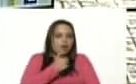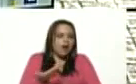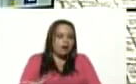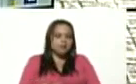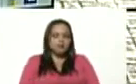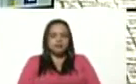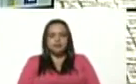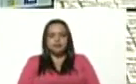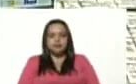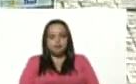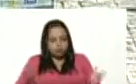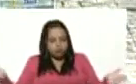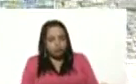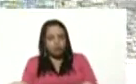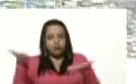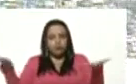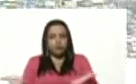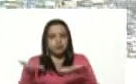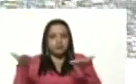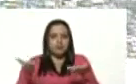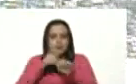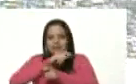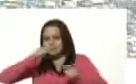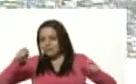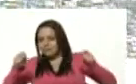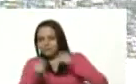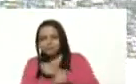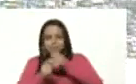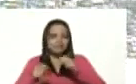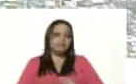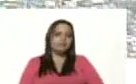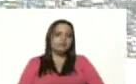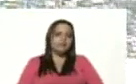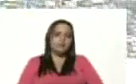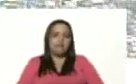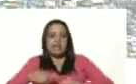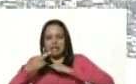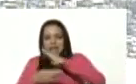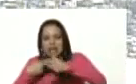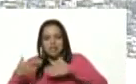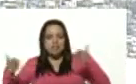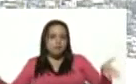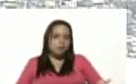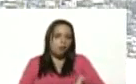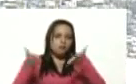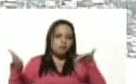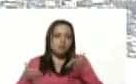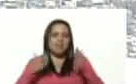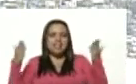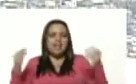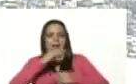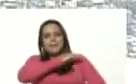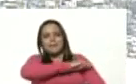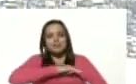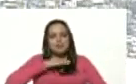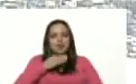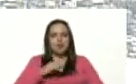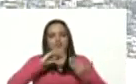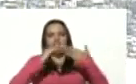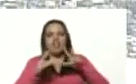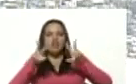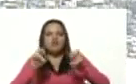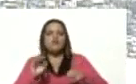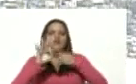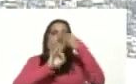Se relanza, se reinventa, se recrea, se reimpulsa la gran misión Barrio Nuevo,